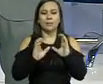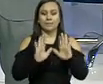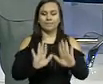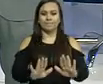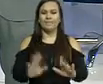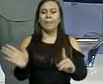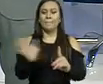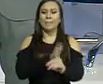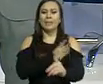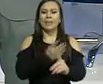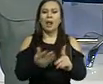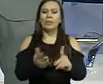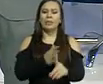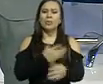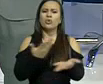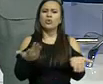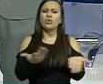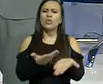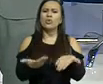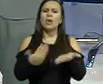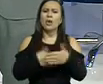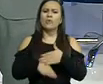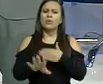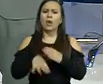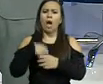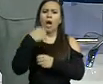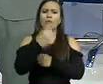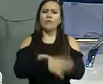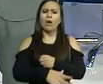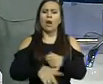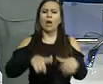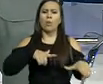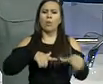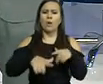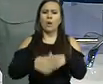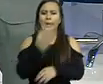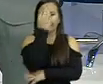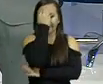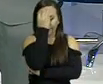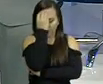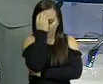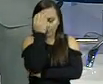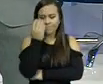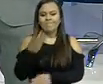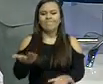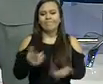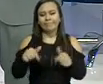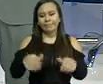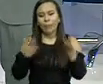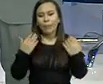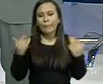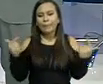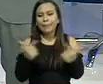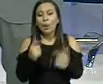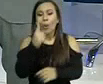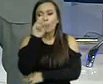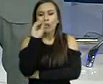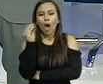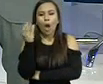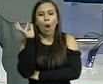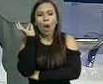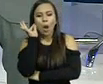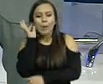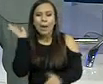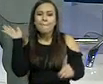hecho de violencia se registró esta vez afuera de un establecimiento educativo en la ciudad de guayaquil por estudiante fue